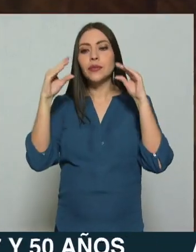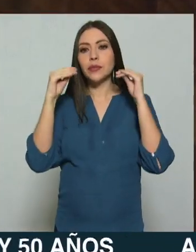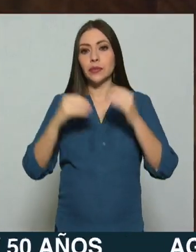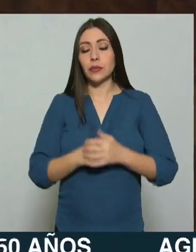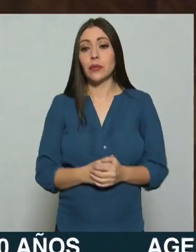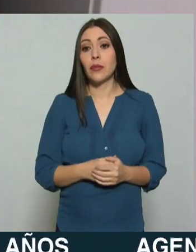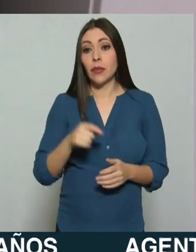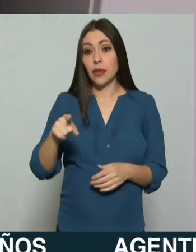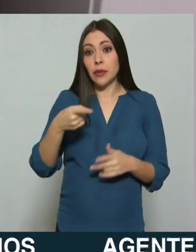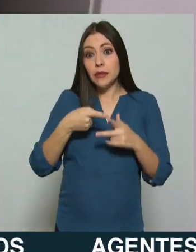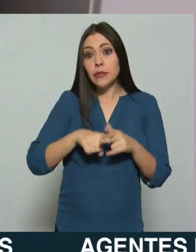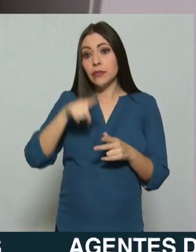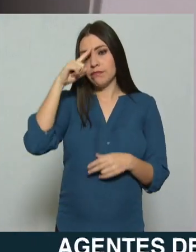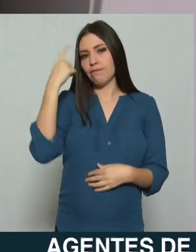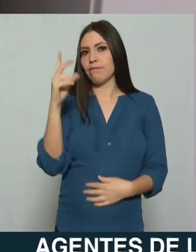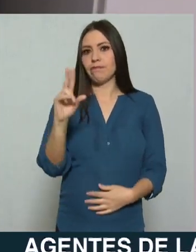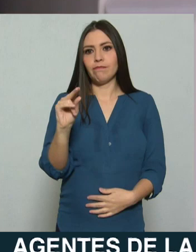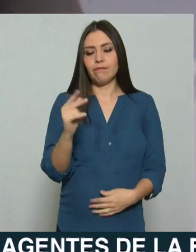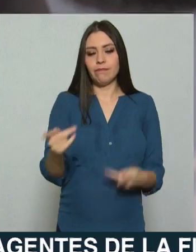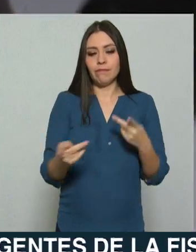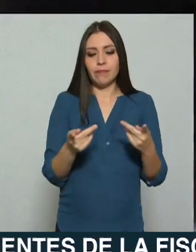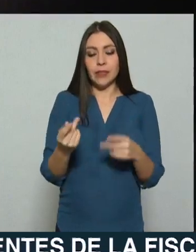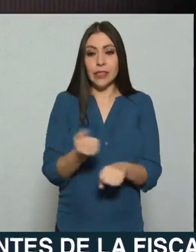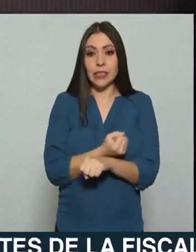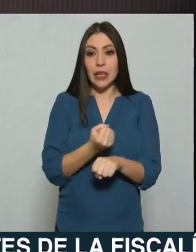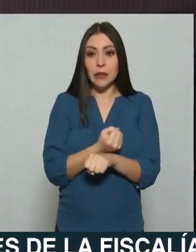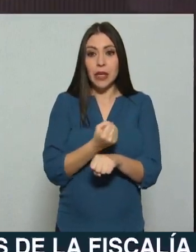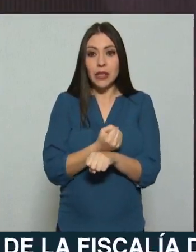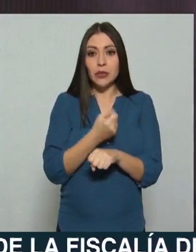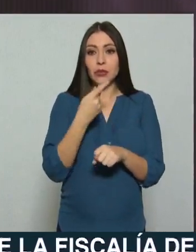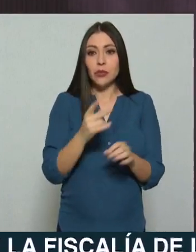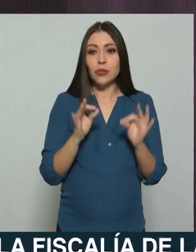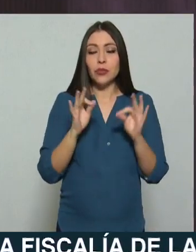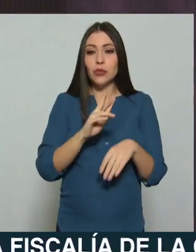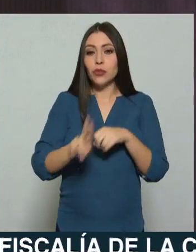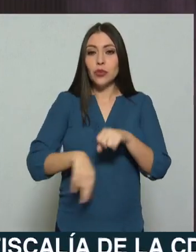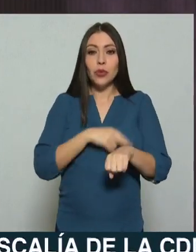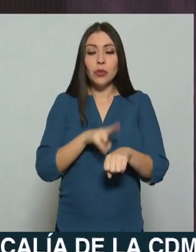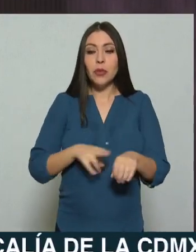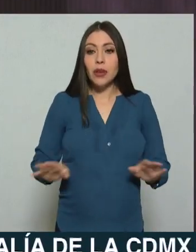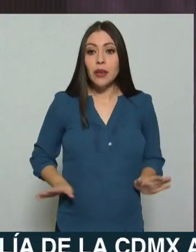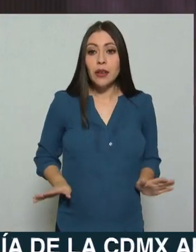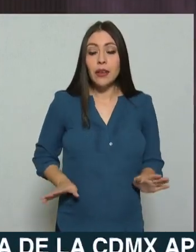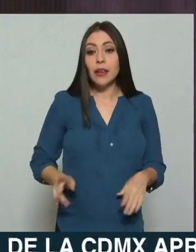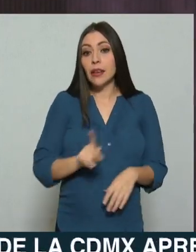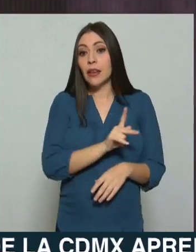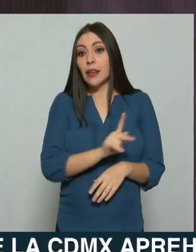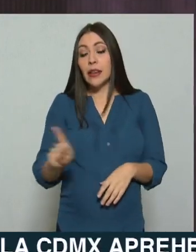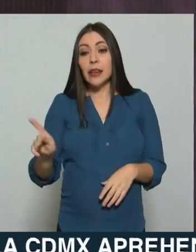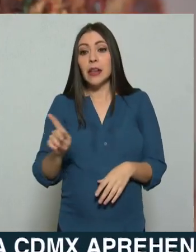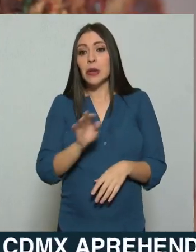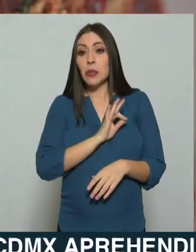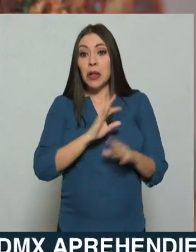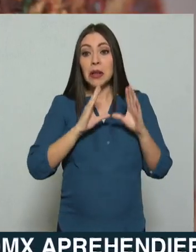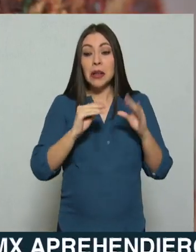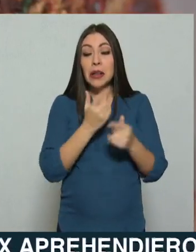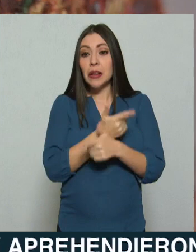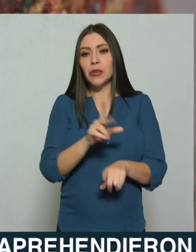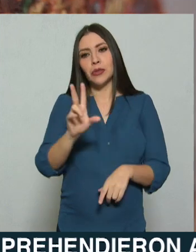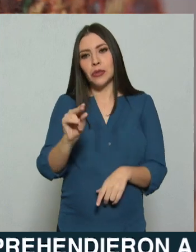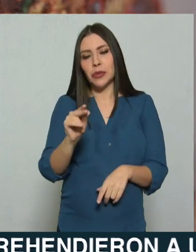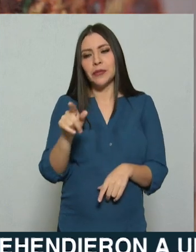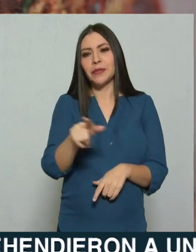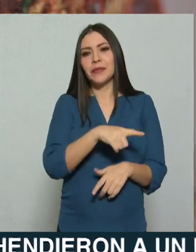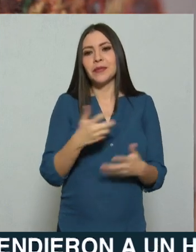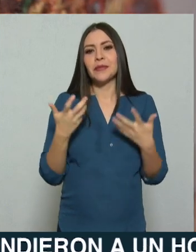no fue sencillo, ya que confeccionar calzado fuera de los estilos tradicionales, no cualquiera estaba dispuesto a enseñarlo. Pero las